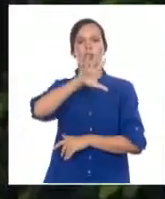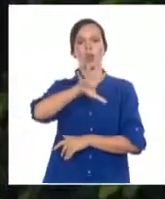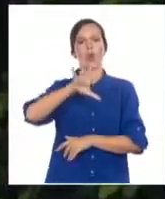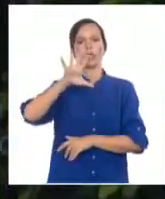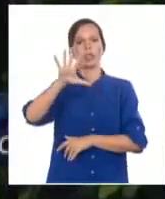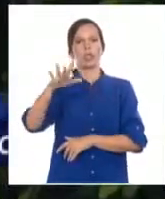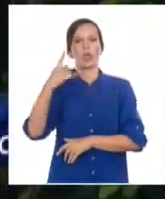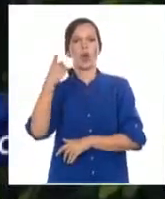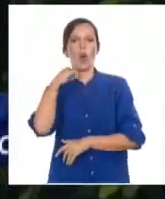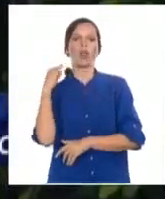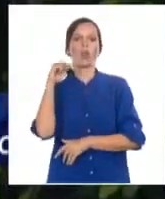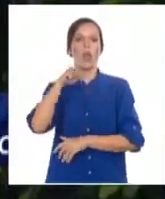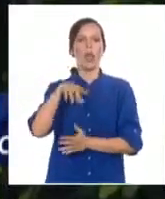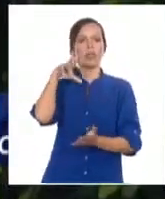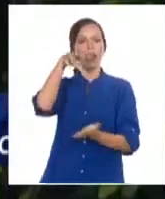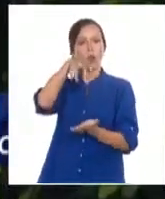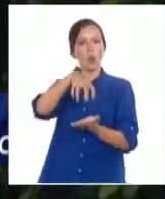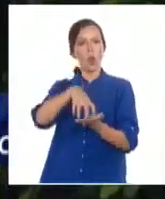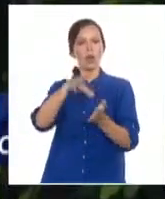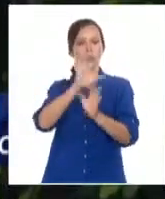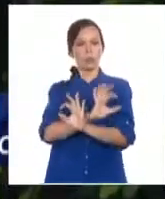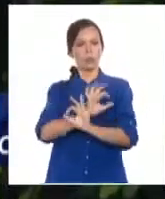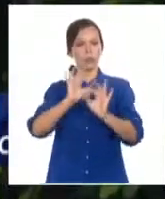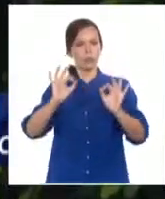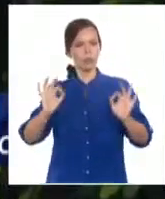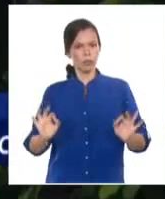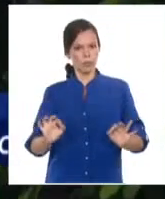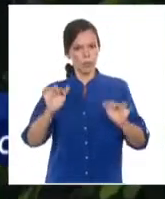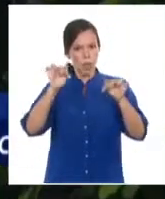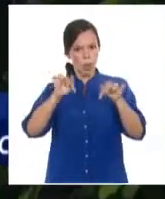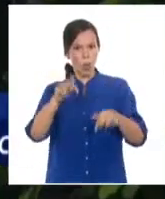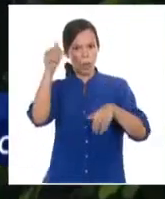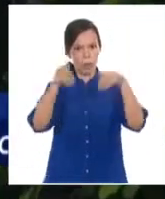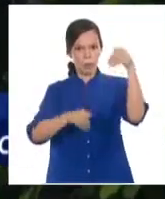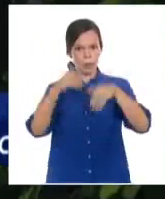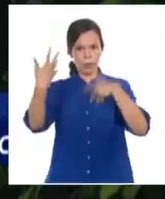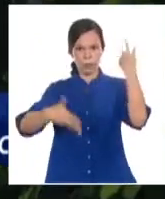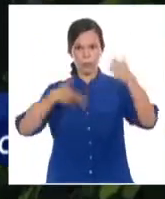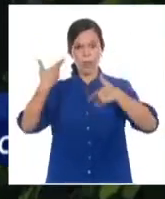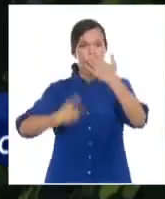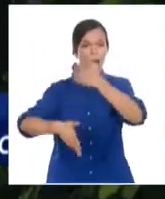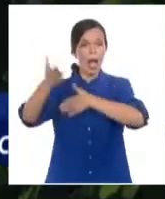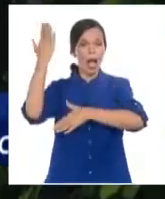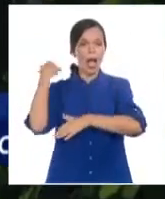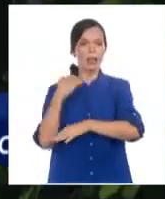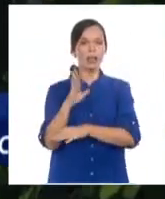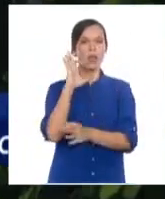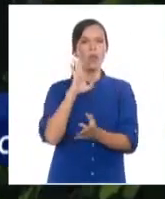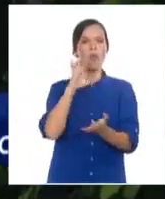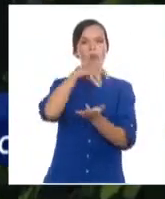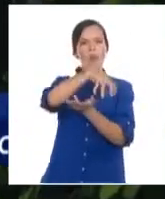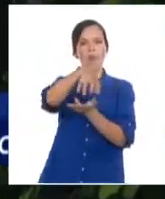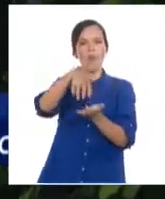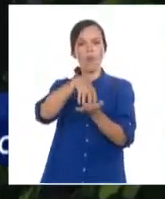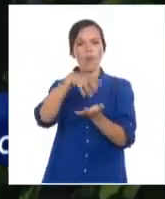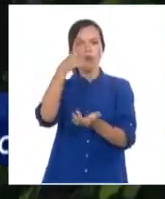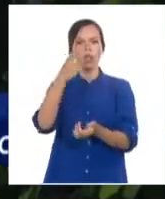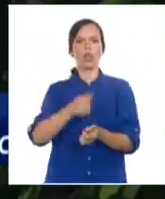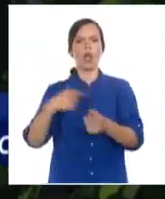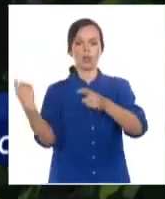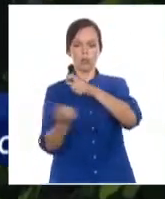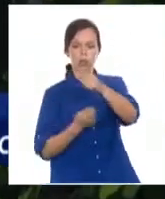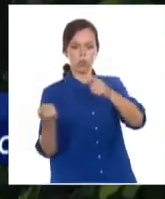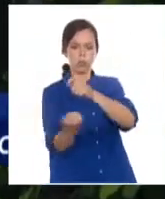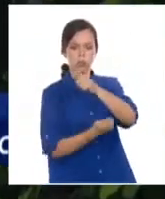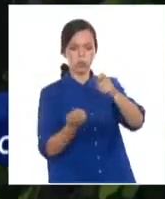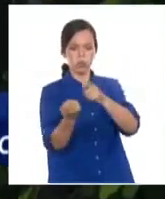sitio sagrado de la patria que hoy nos acoge era el floreciente Ingenio azucarero la de majagua propiedad del